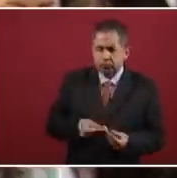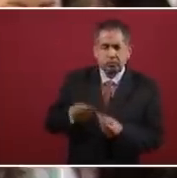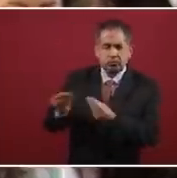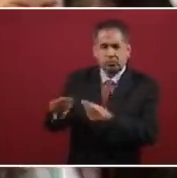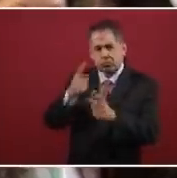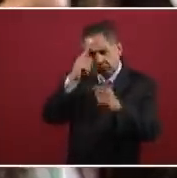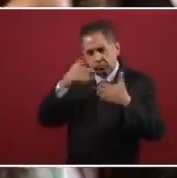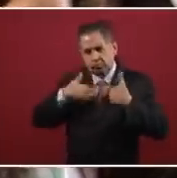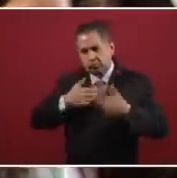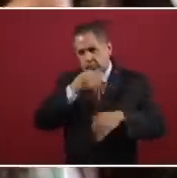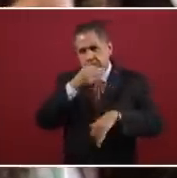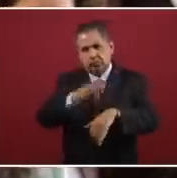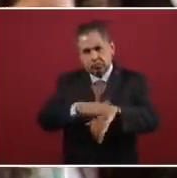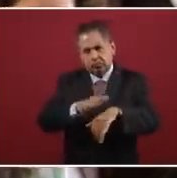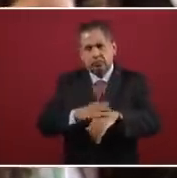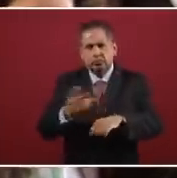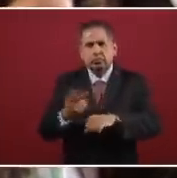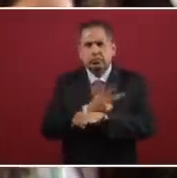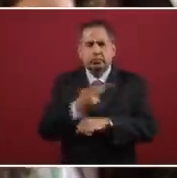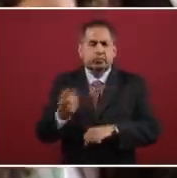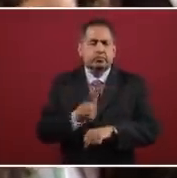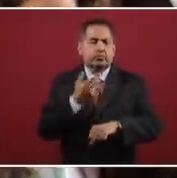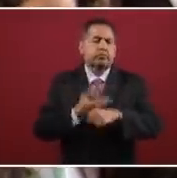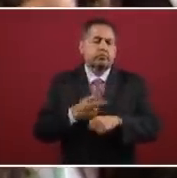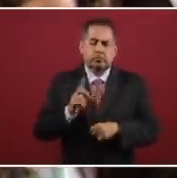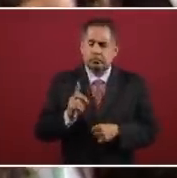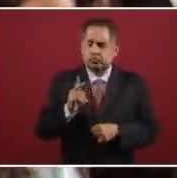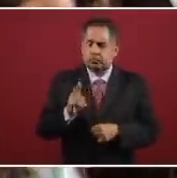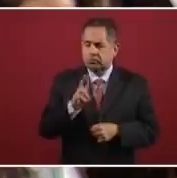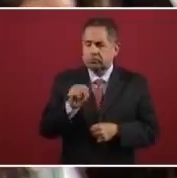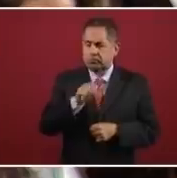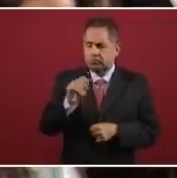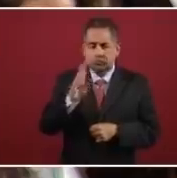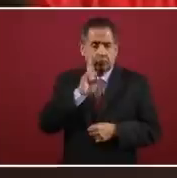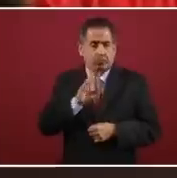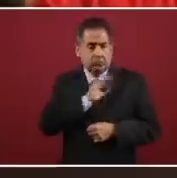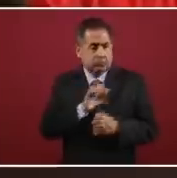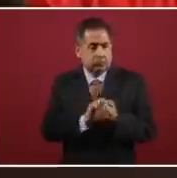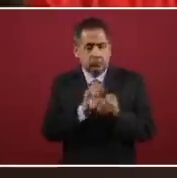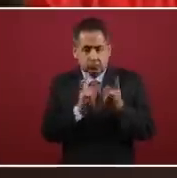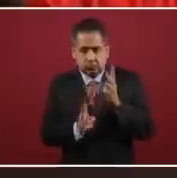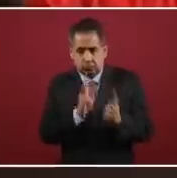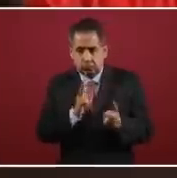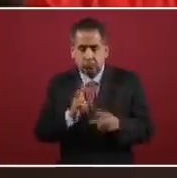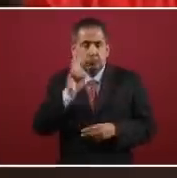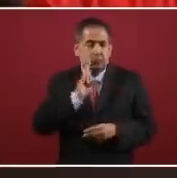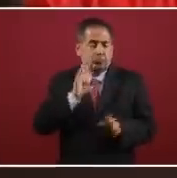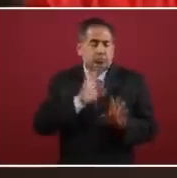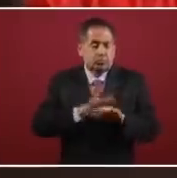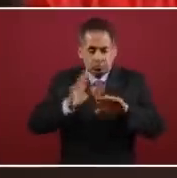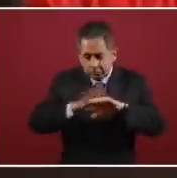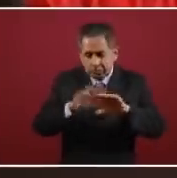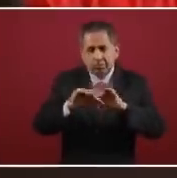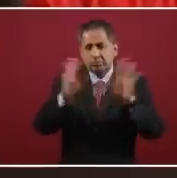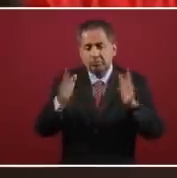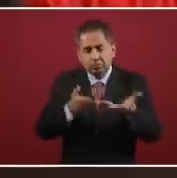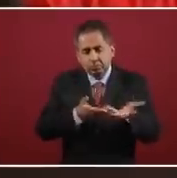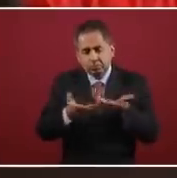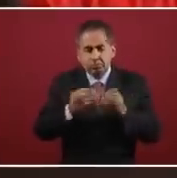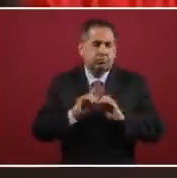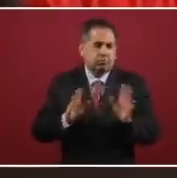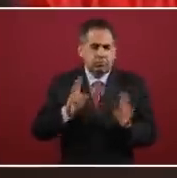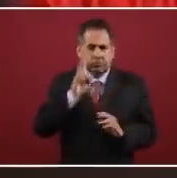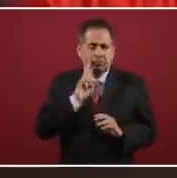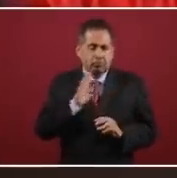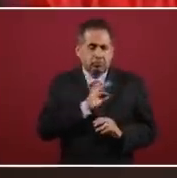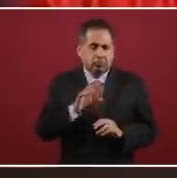estuviera enterado, ¿no? Que el secretario Durazo los pudiera recibir y que hiciera más claro, más social todo esto y